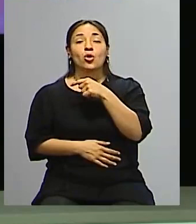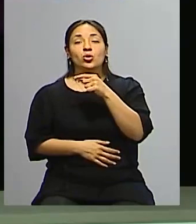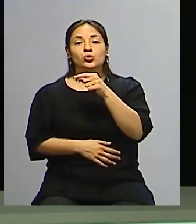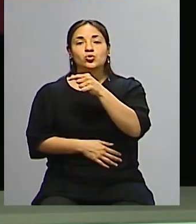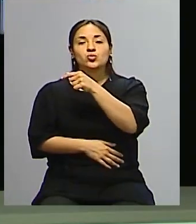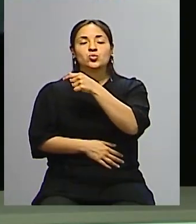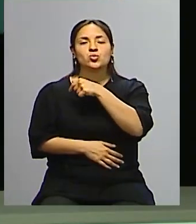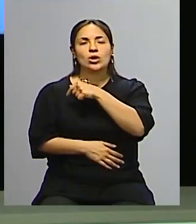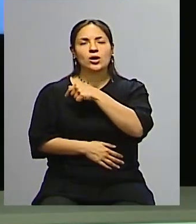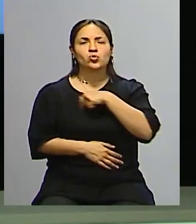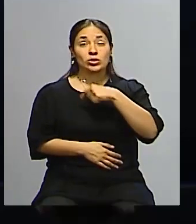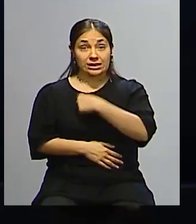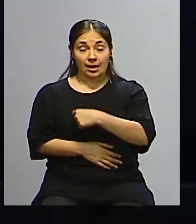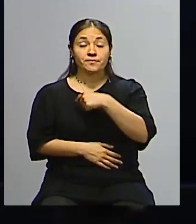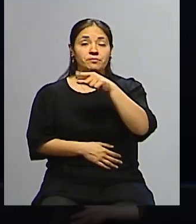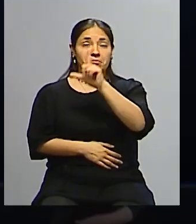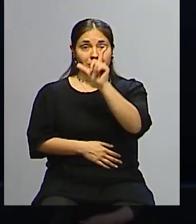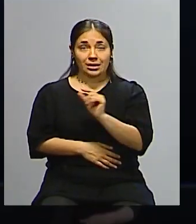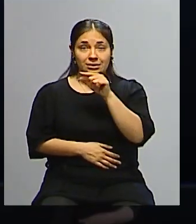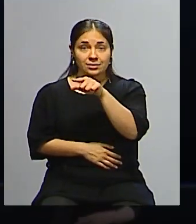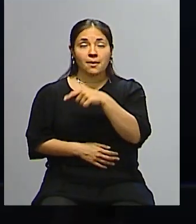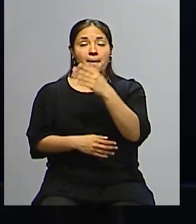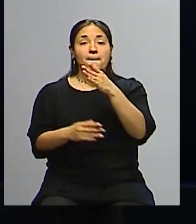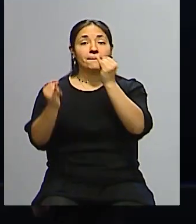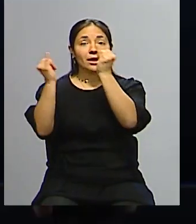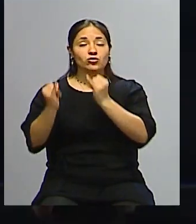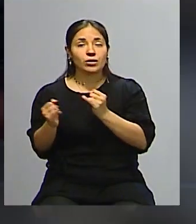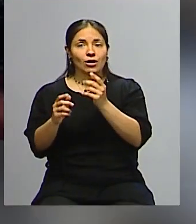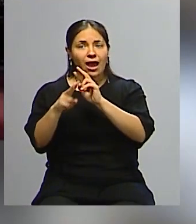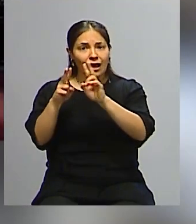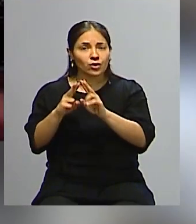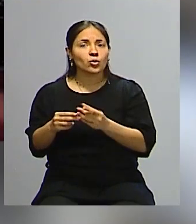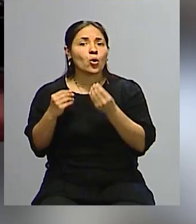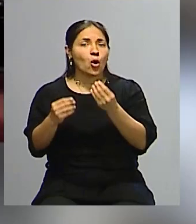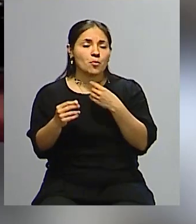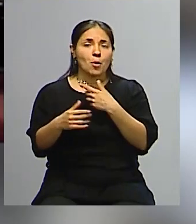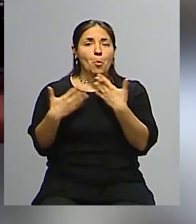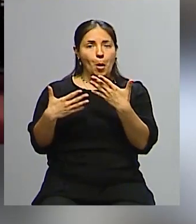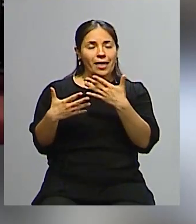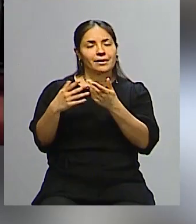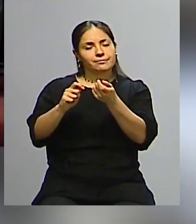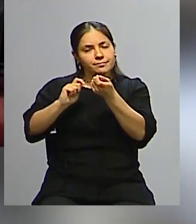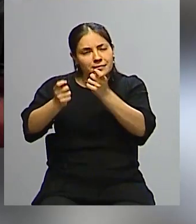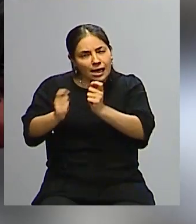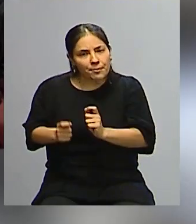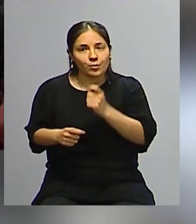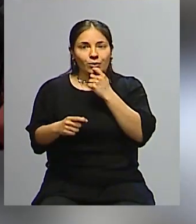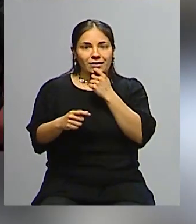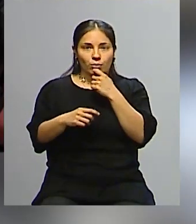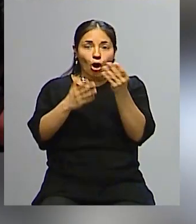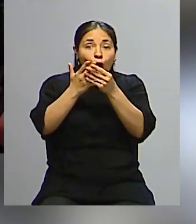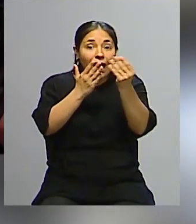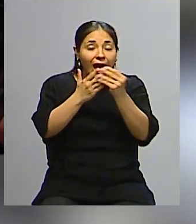tenía votado se reacomodó usando algunos principios presupuestarios como el de la flexibilidad. Es decir, unas partidas que tenía destinadas para ciertos